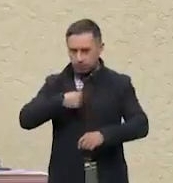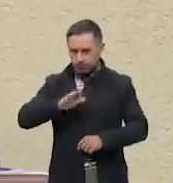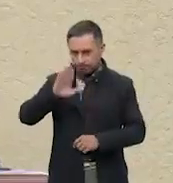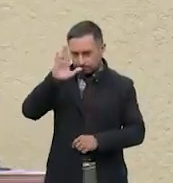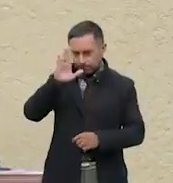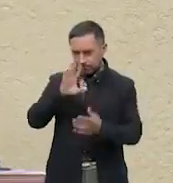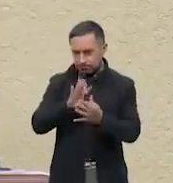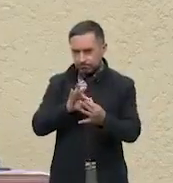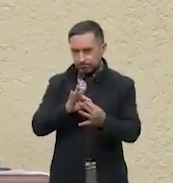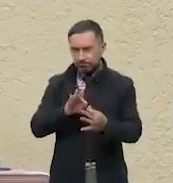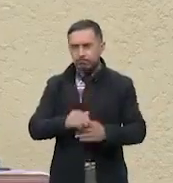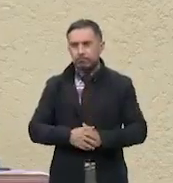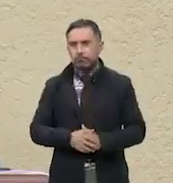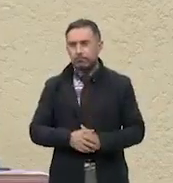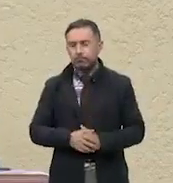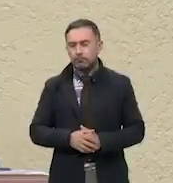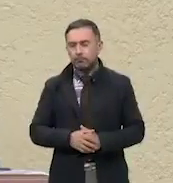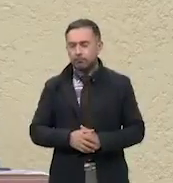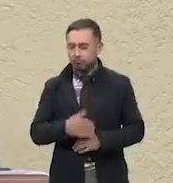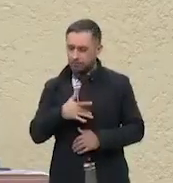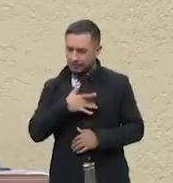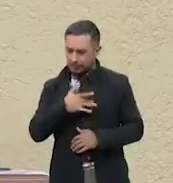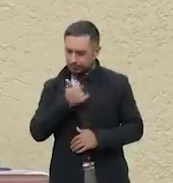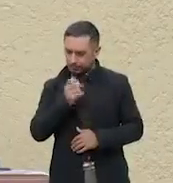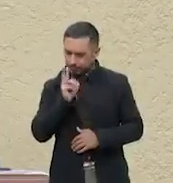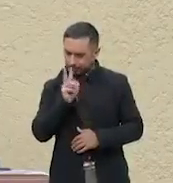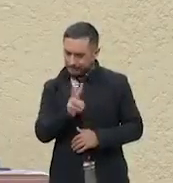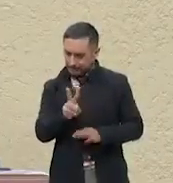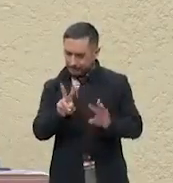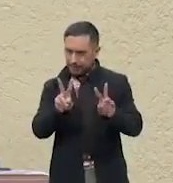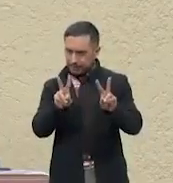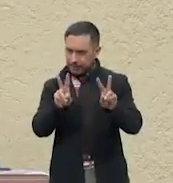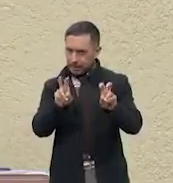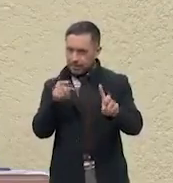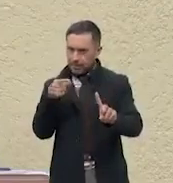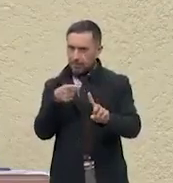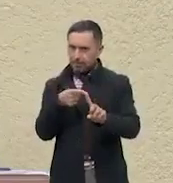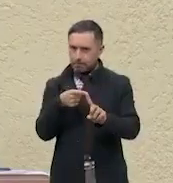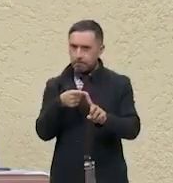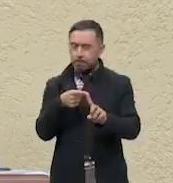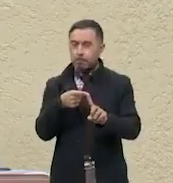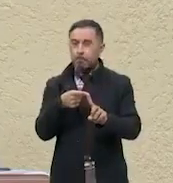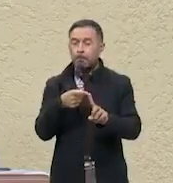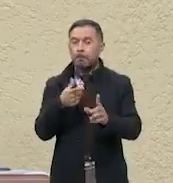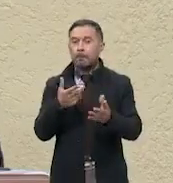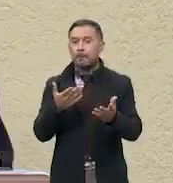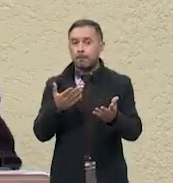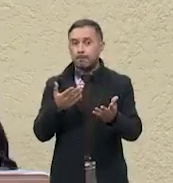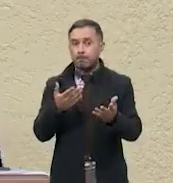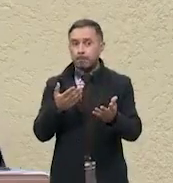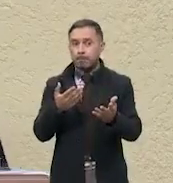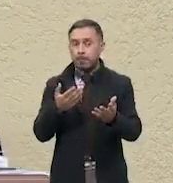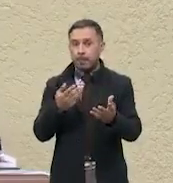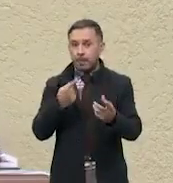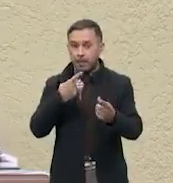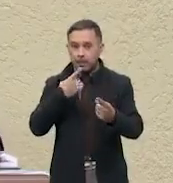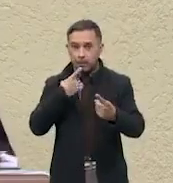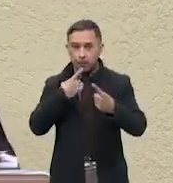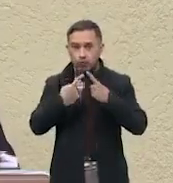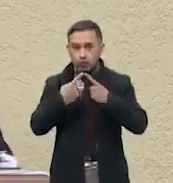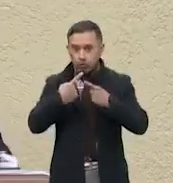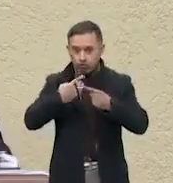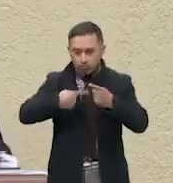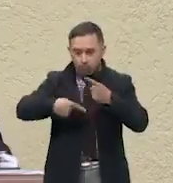Me parece que estamos frente a un asunto en el que la discusión es una discusión